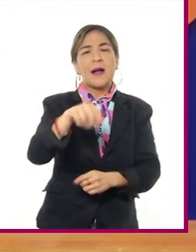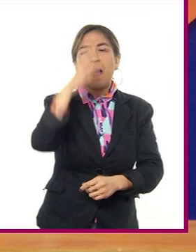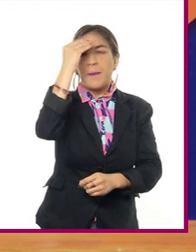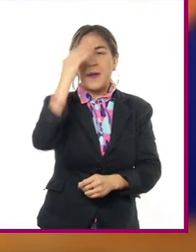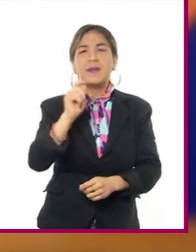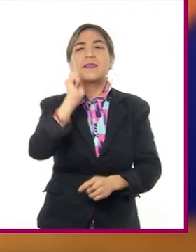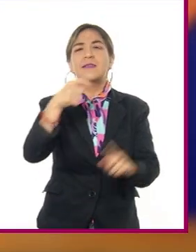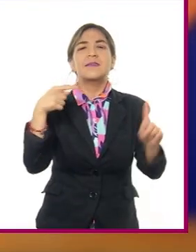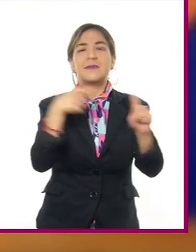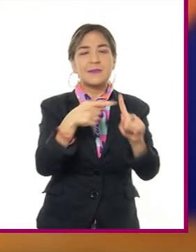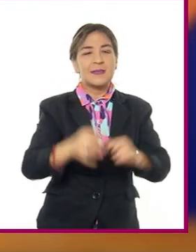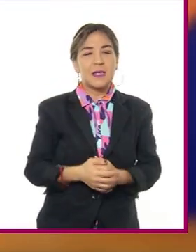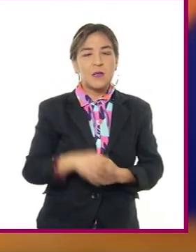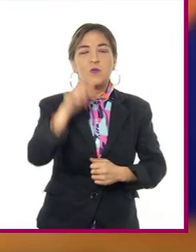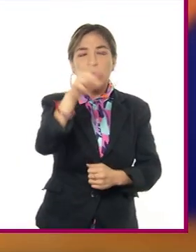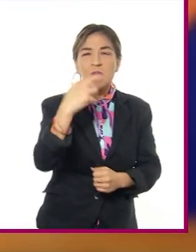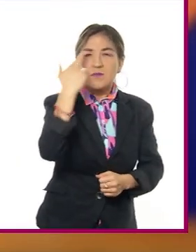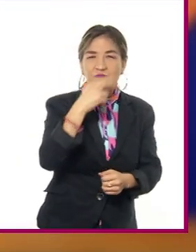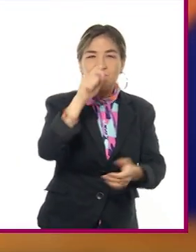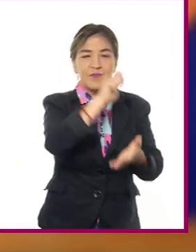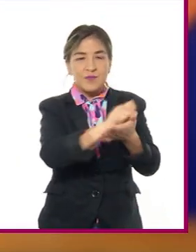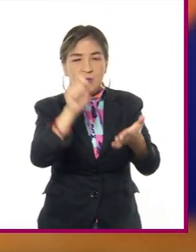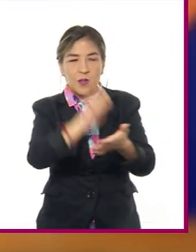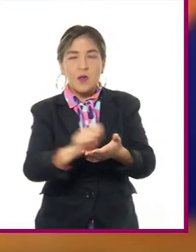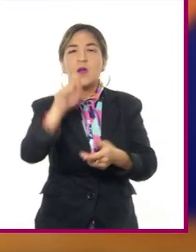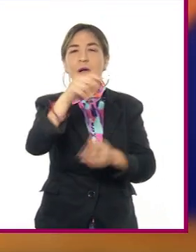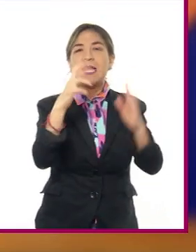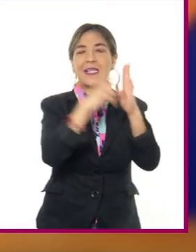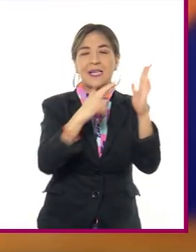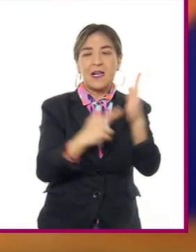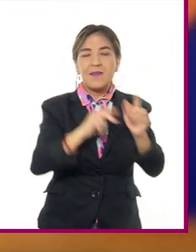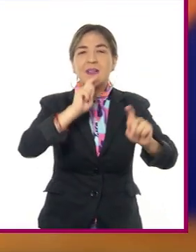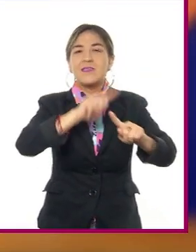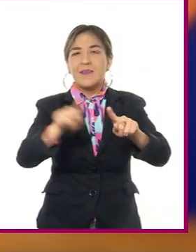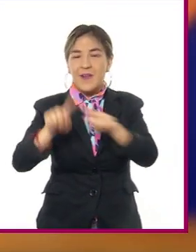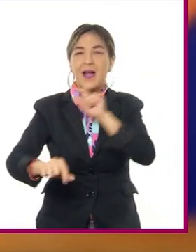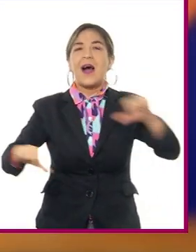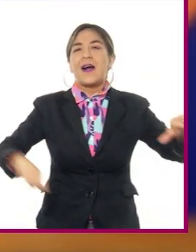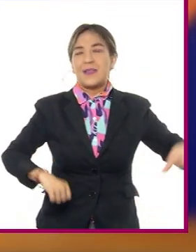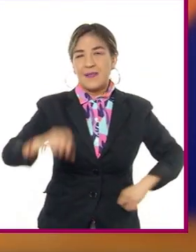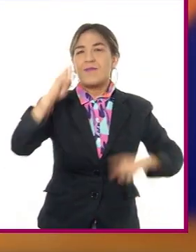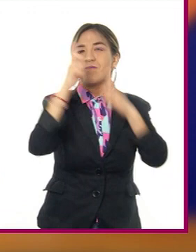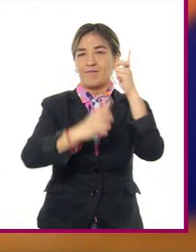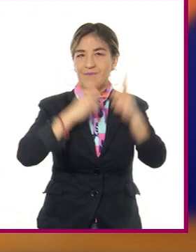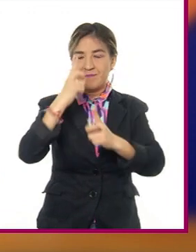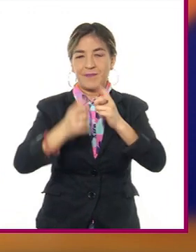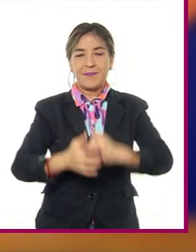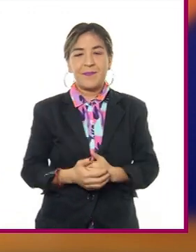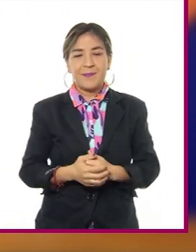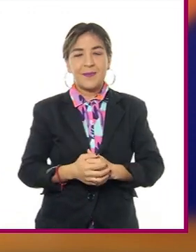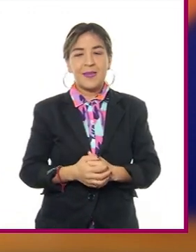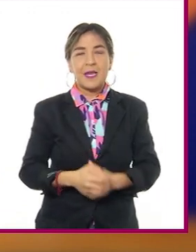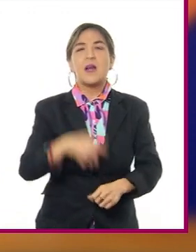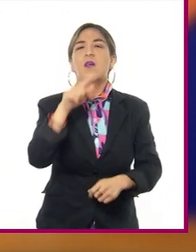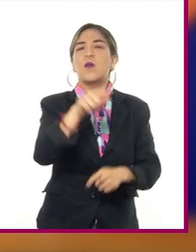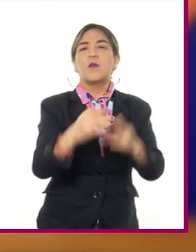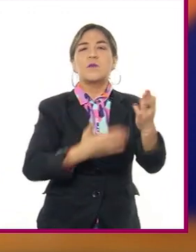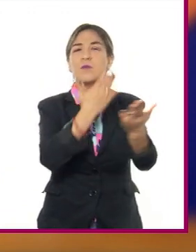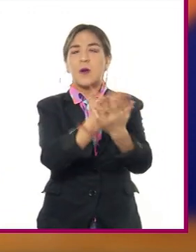esperado fue: explora y escribe reglamentos de diversas actividades deportivas. Y el propósito